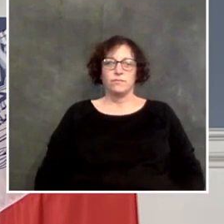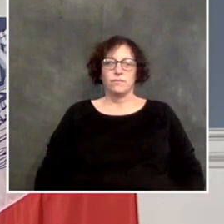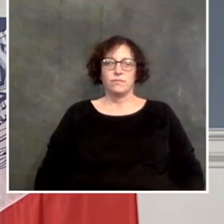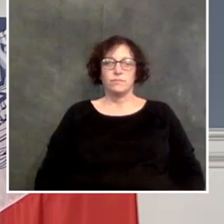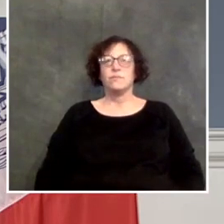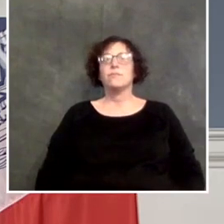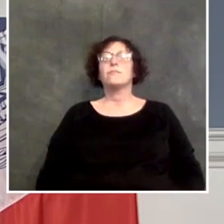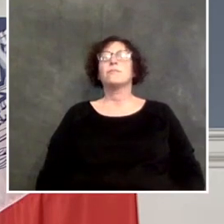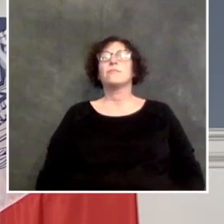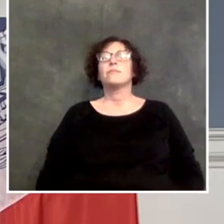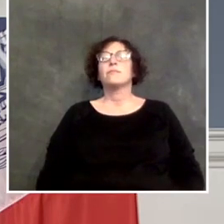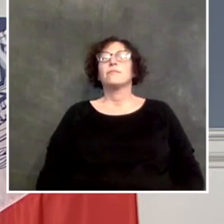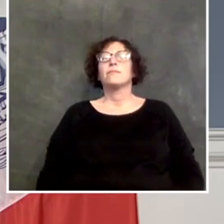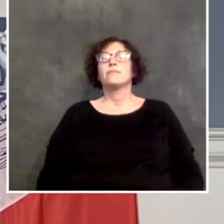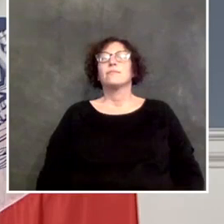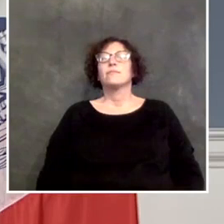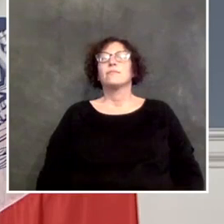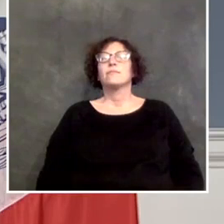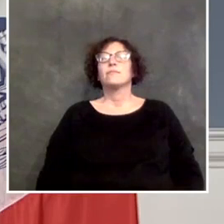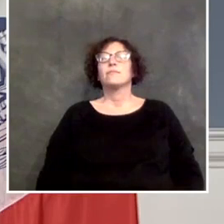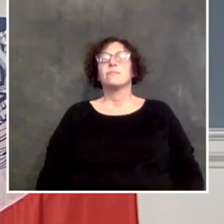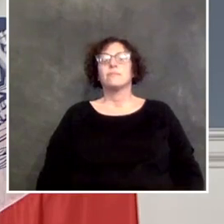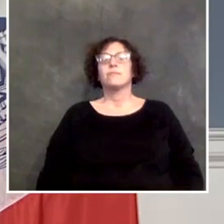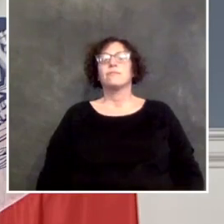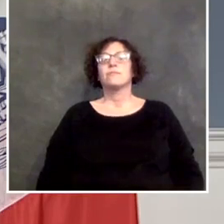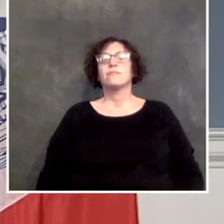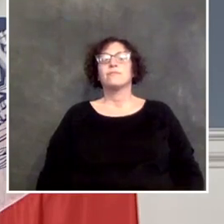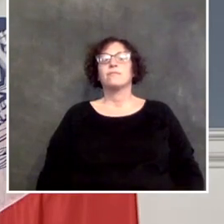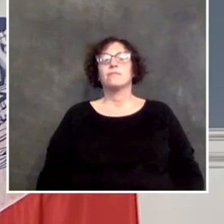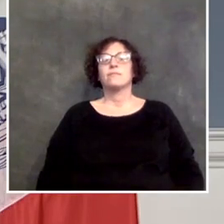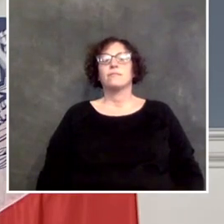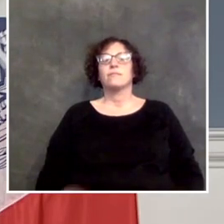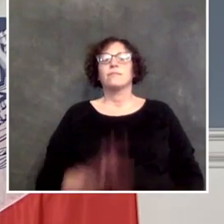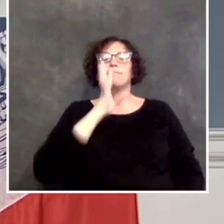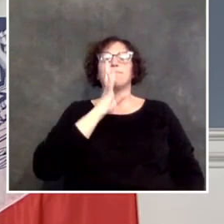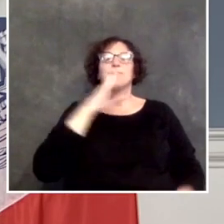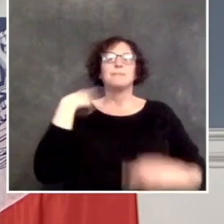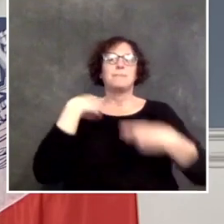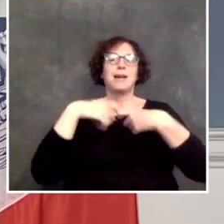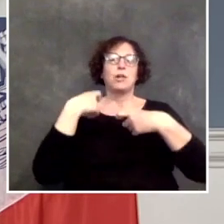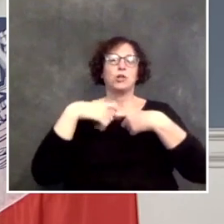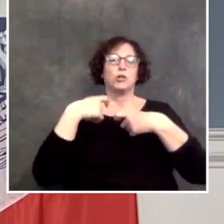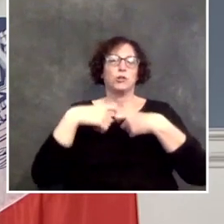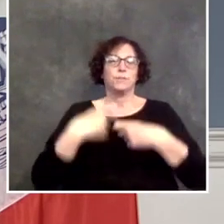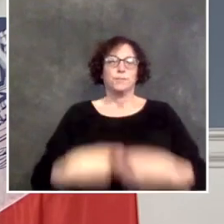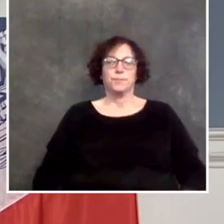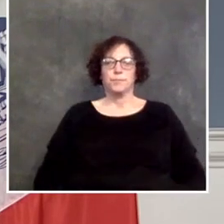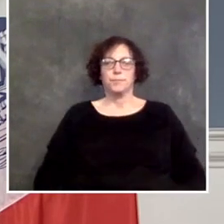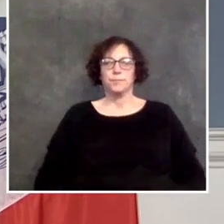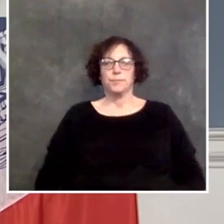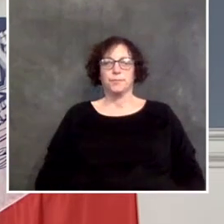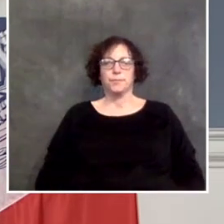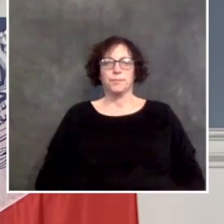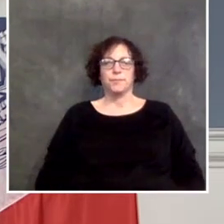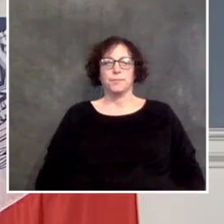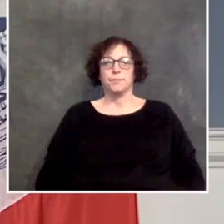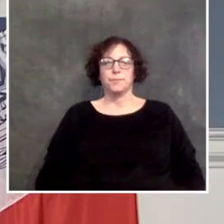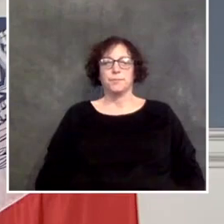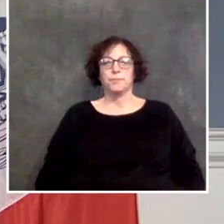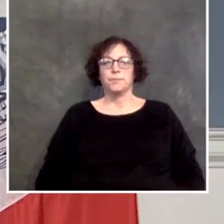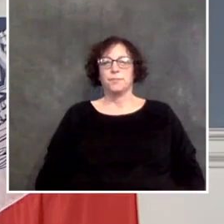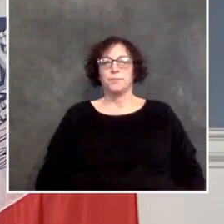como siempre lo hacemos y vamos a superar esta crisis